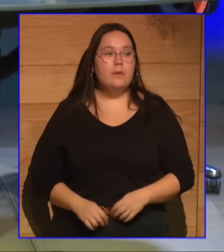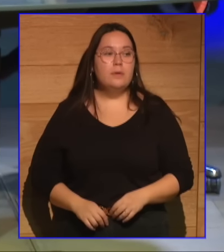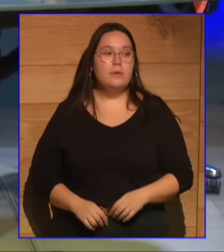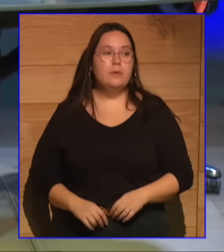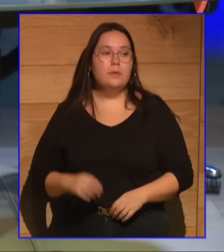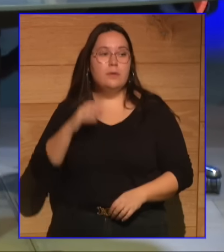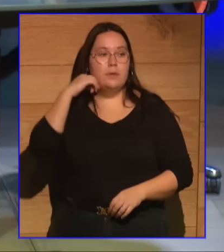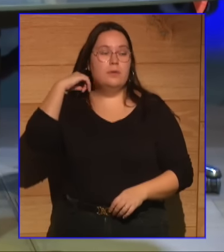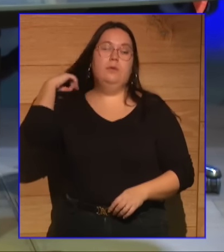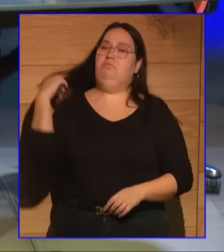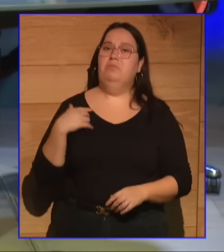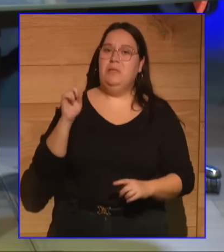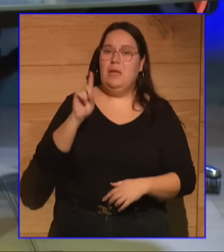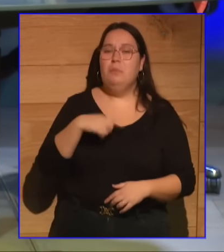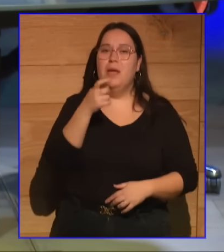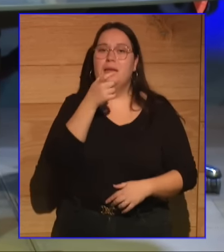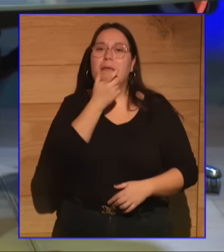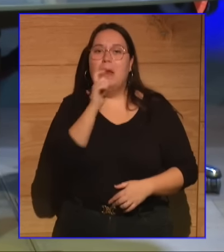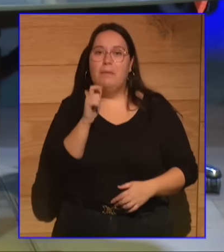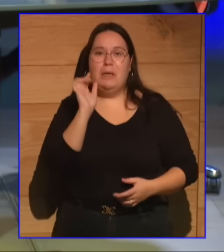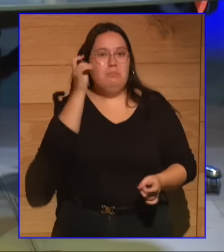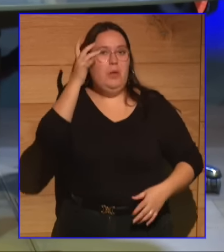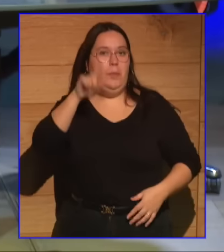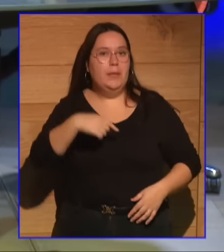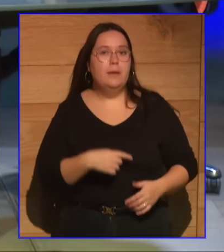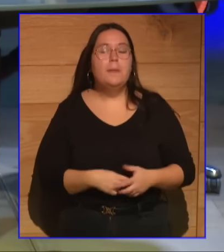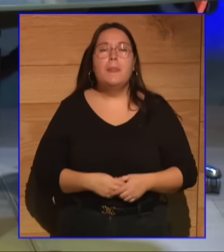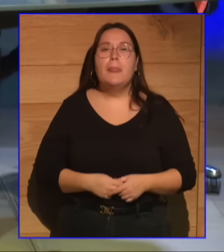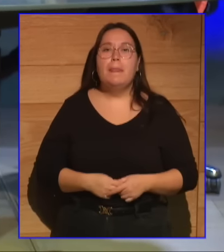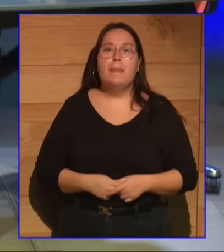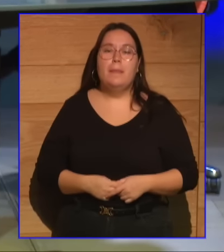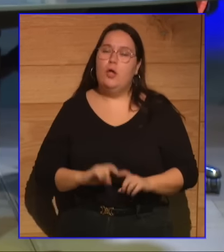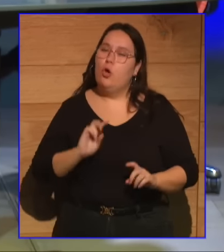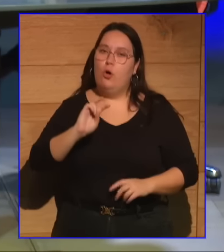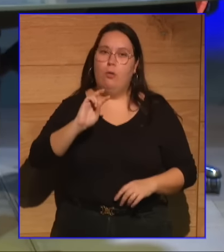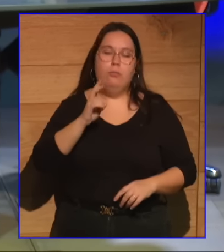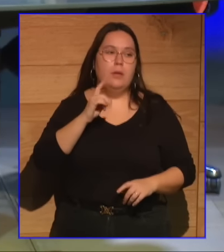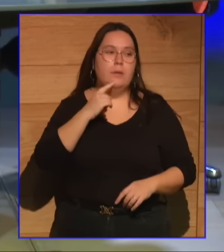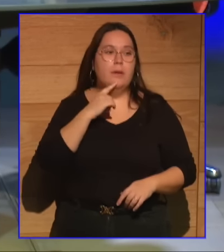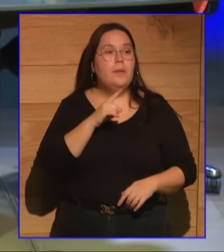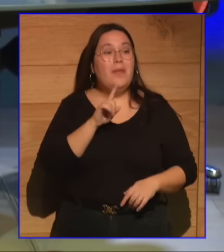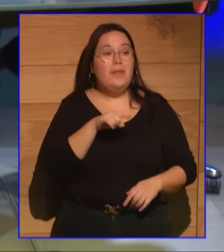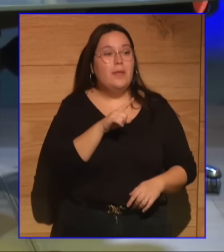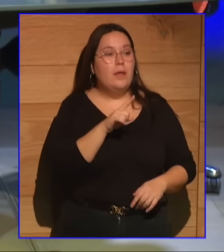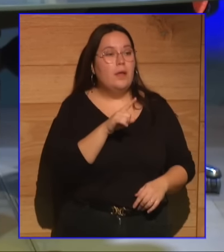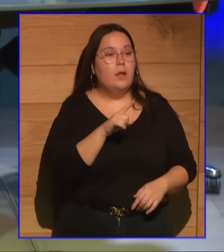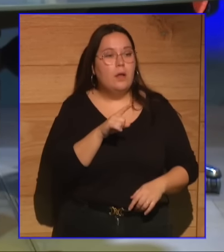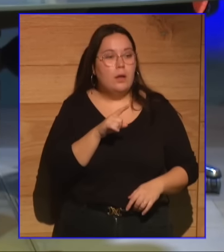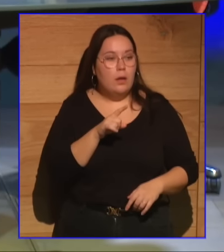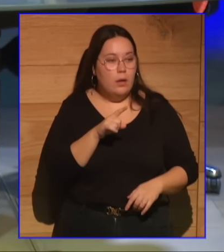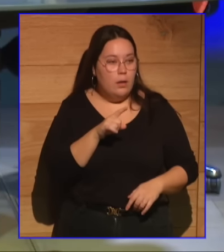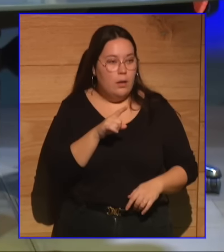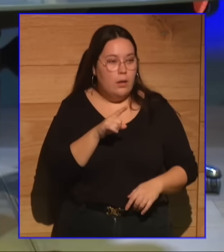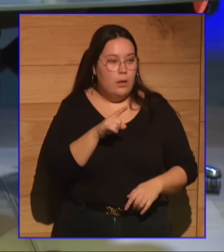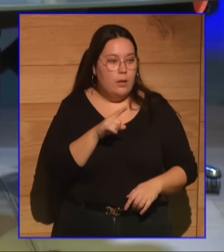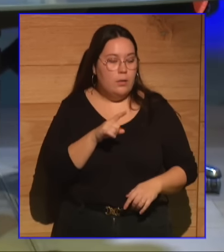hierro que se cumple. También nos inventamos las letras. Hay otra ley de hierro del cine. Ah, que también dicen, pero no en todo de hembras. Sí, pero la vida se